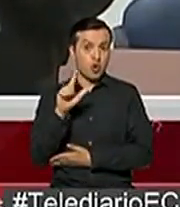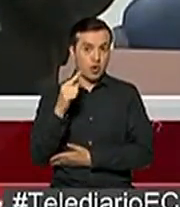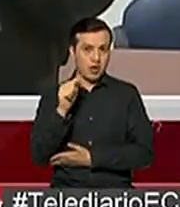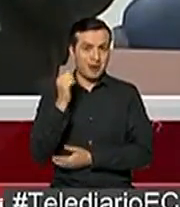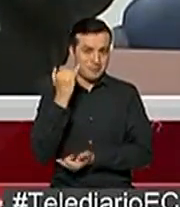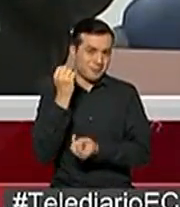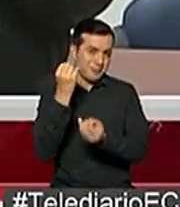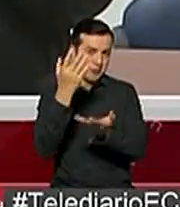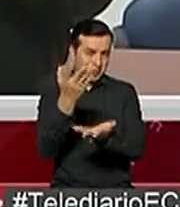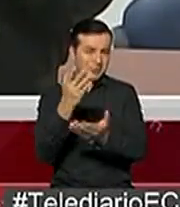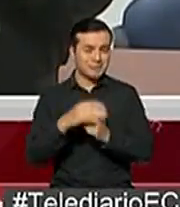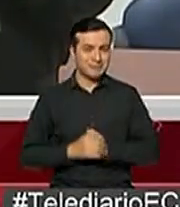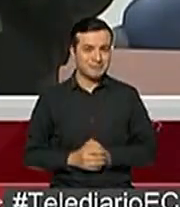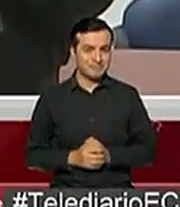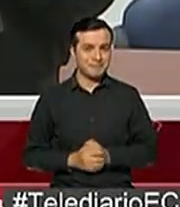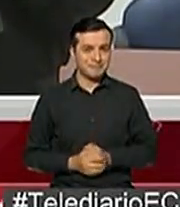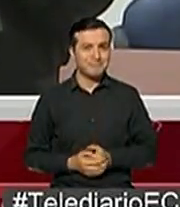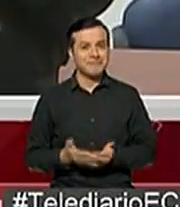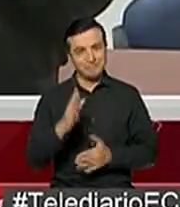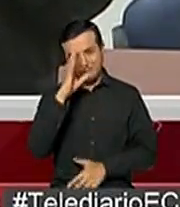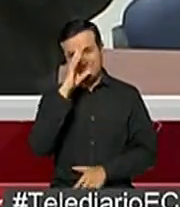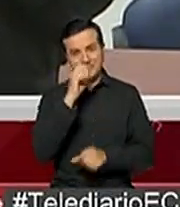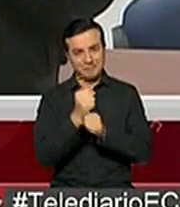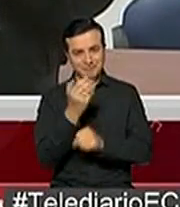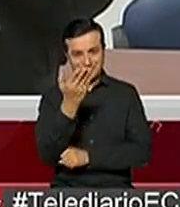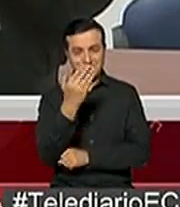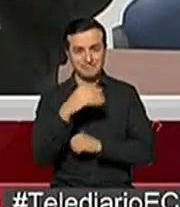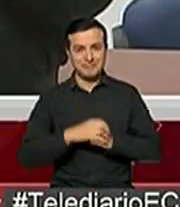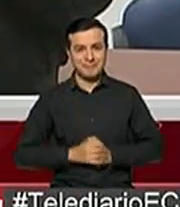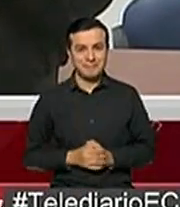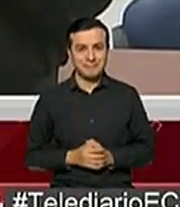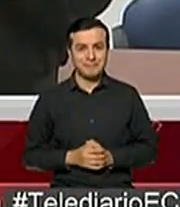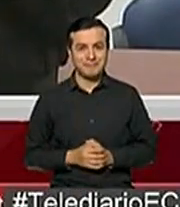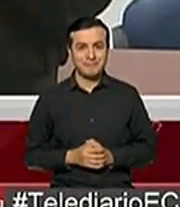detalles olga adelante con tu reporte buenas noches